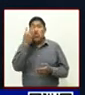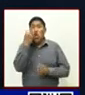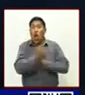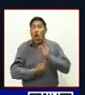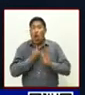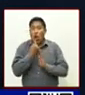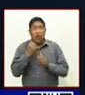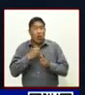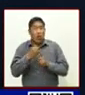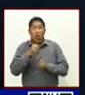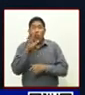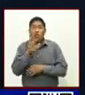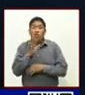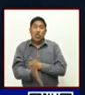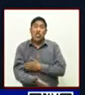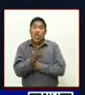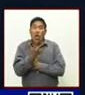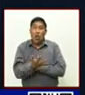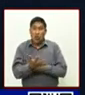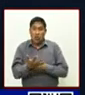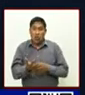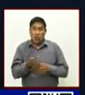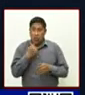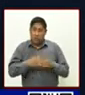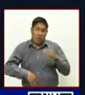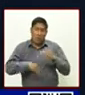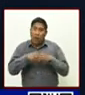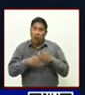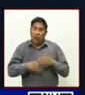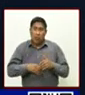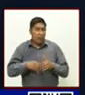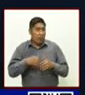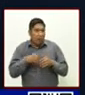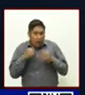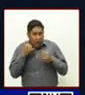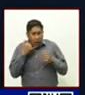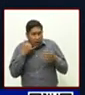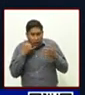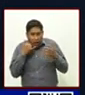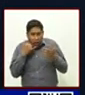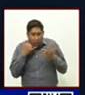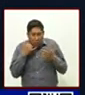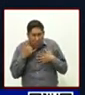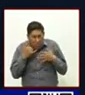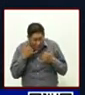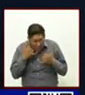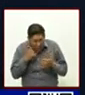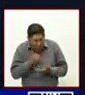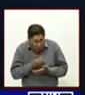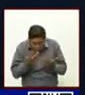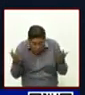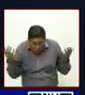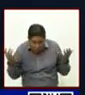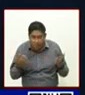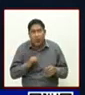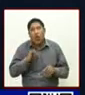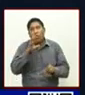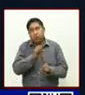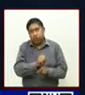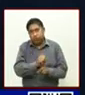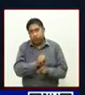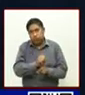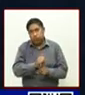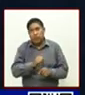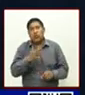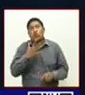horas... o a las 5 de la mañana me ha puesto el tope. Se muere tu hija. Le he pescado a